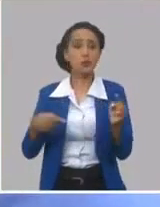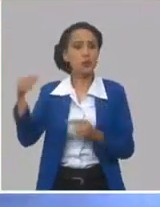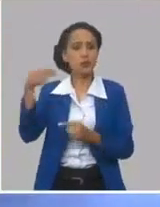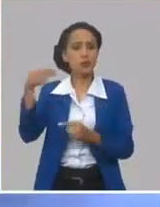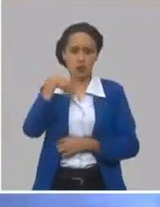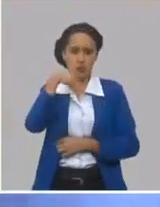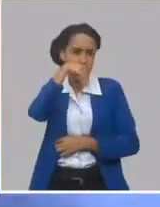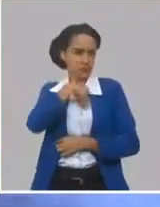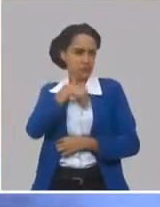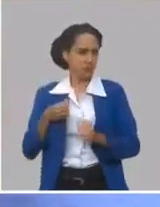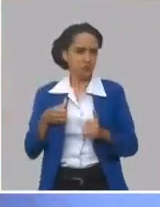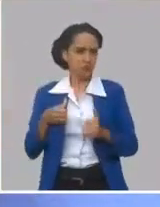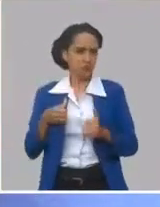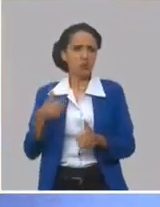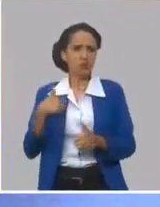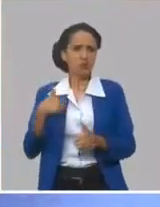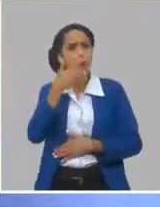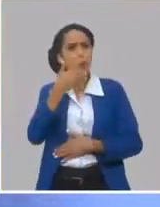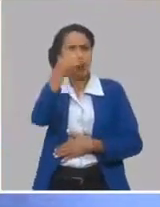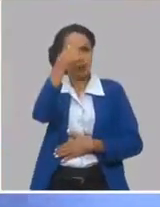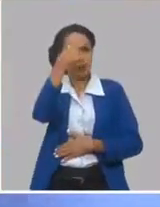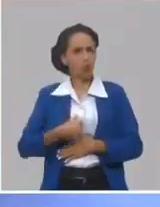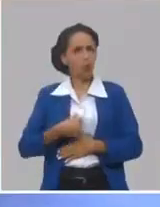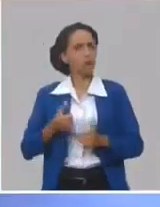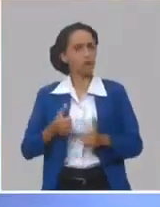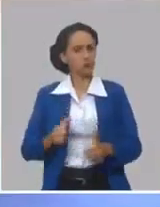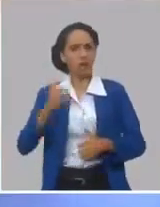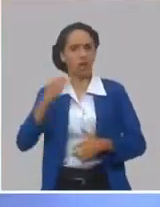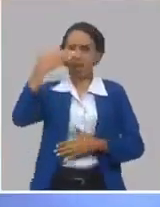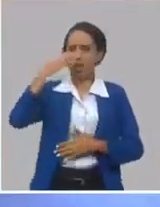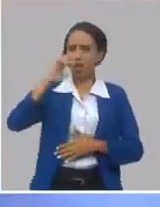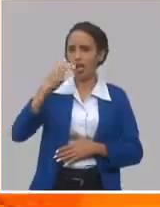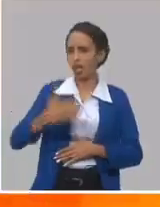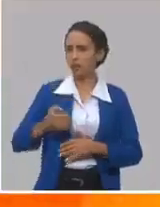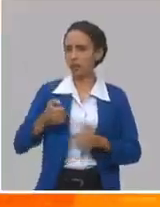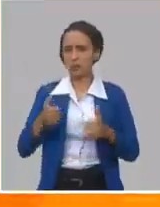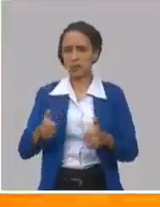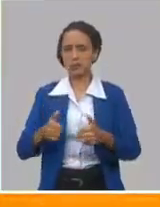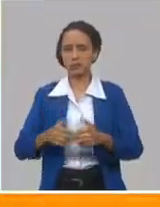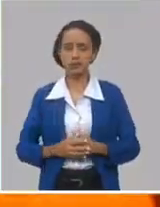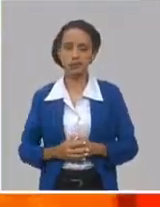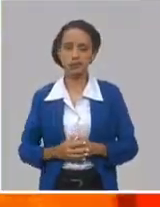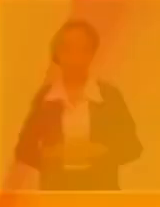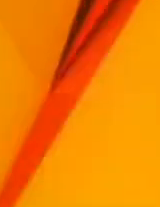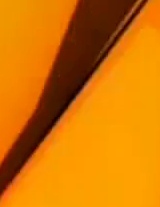estés plenamente convencido de lo que estés haciendo, o de quien seas como persona.